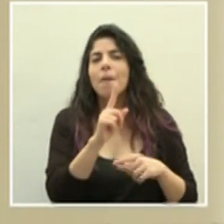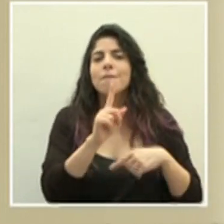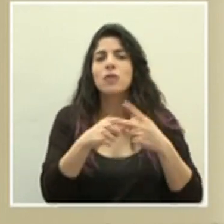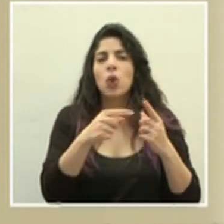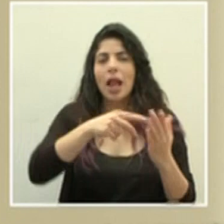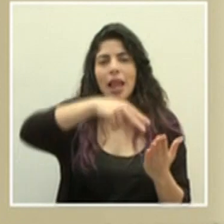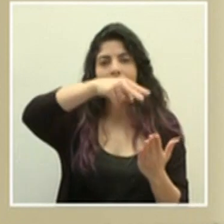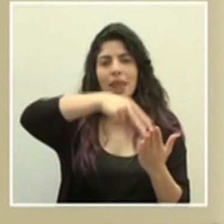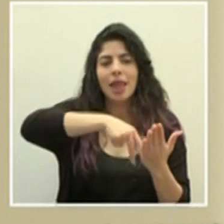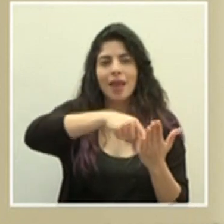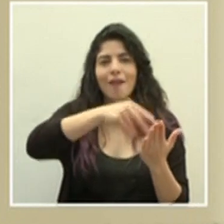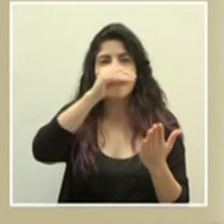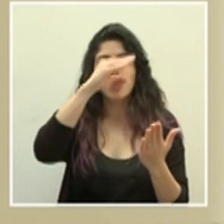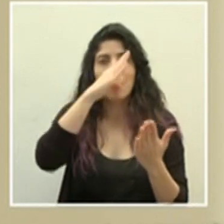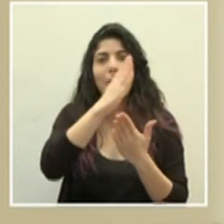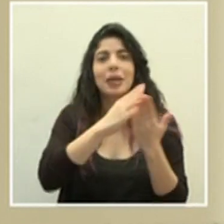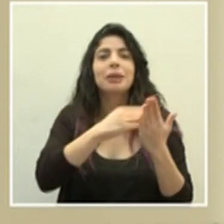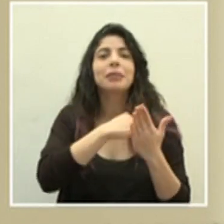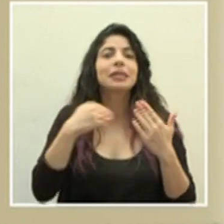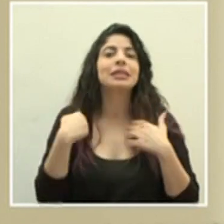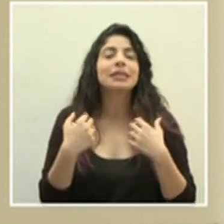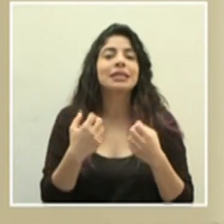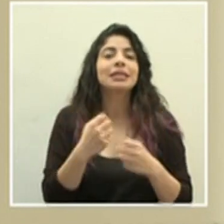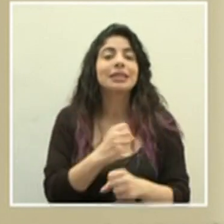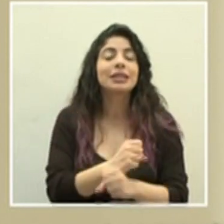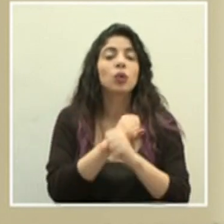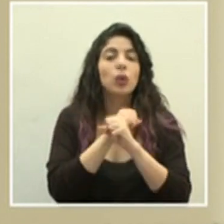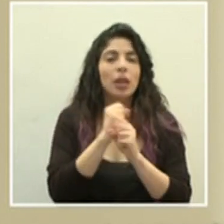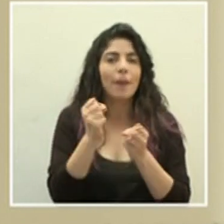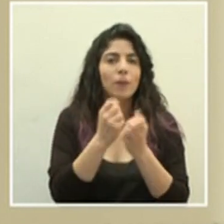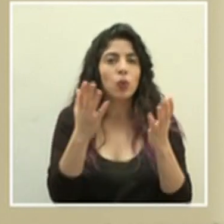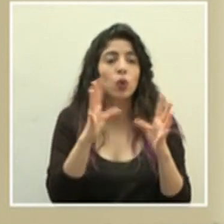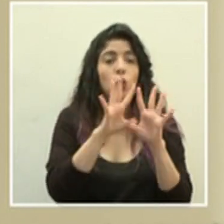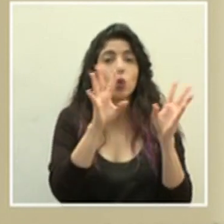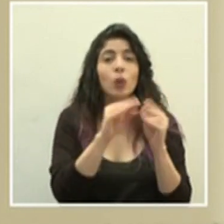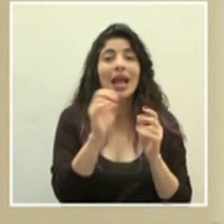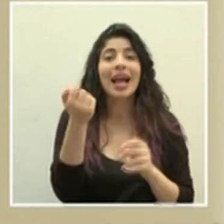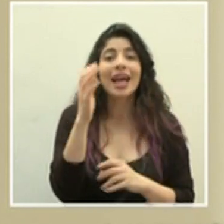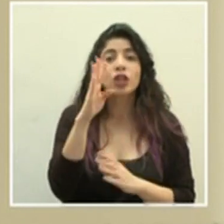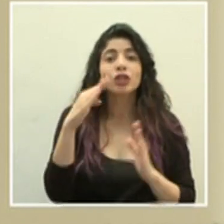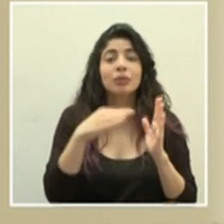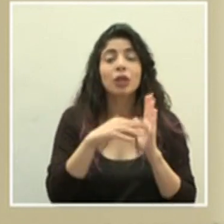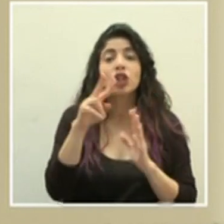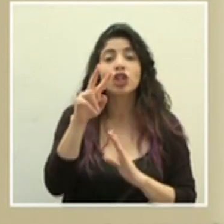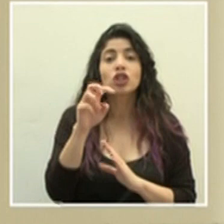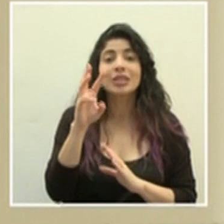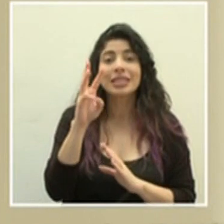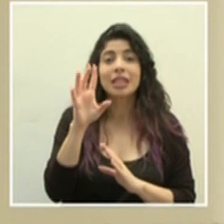permitirme leer los datos del Ministerio de Seguridad Pública, tener un total de 14.268 rechazos, de los